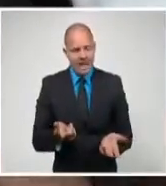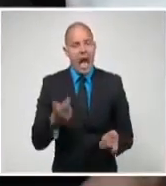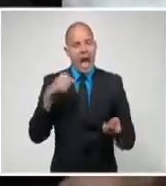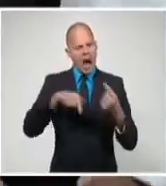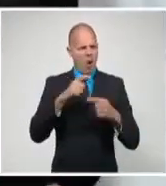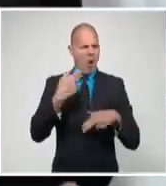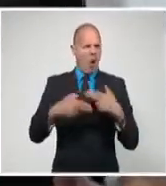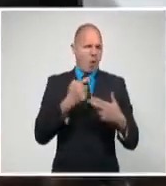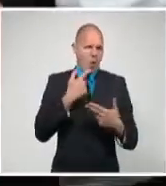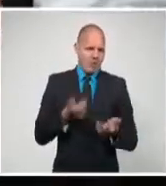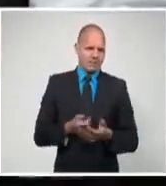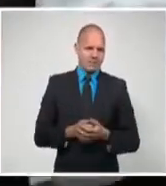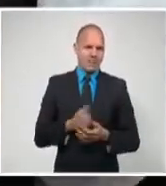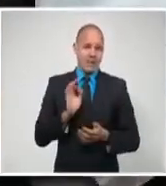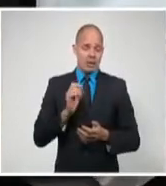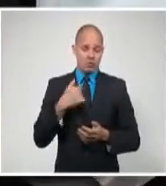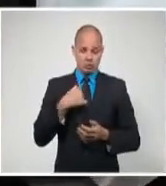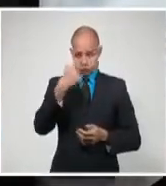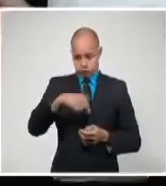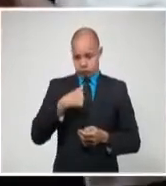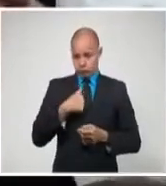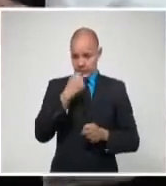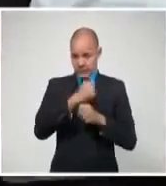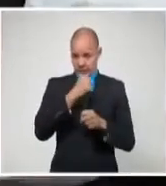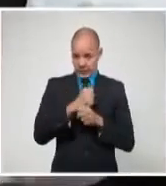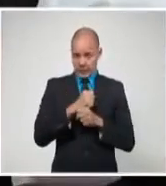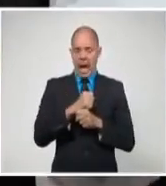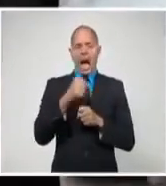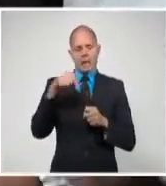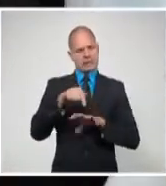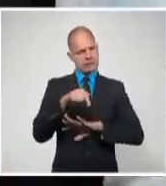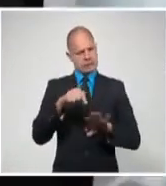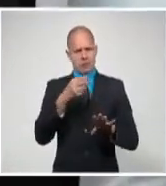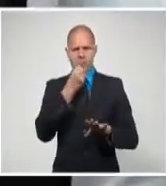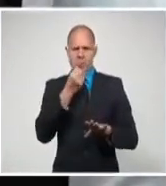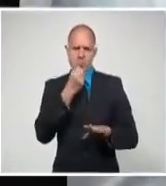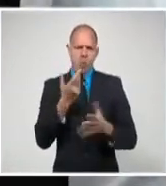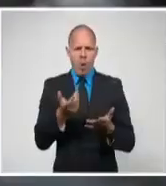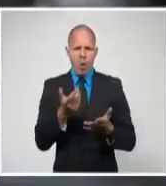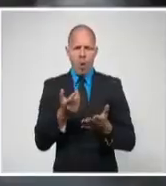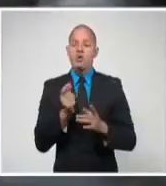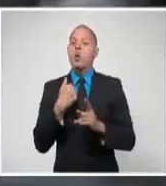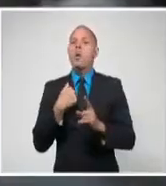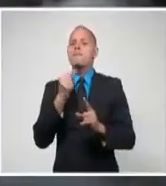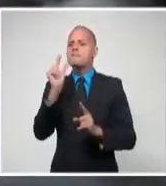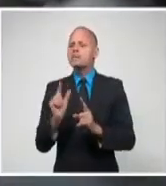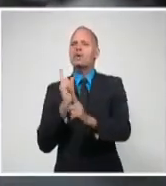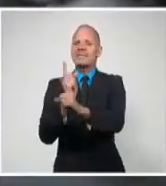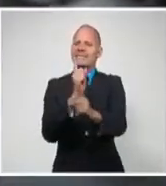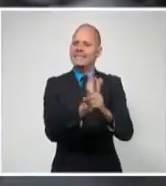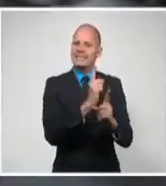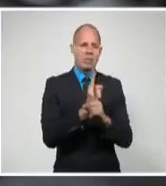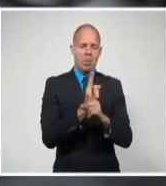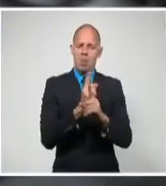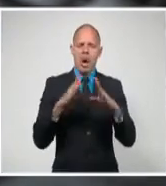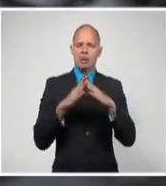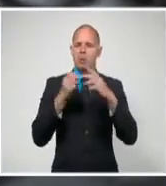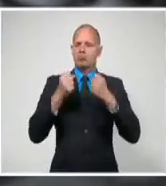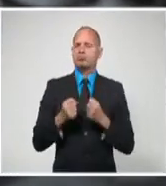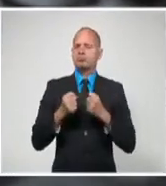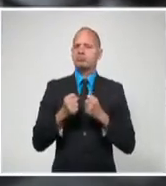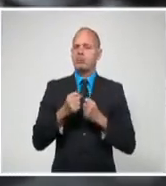a partir de desarrollar nuevas competencias. Se reduce drásticamente la interacción social. A partir de la experiencia